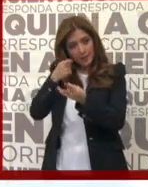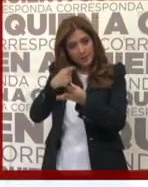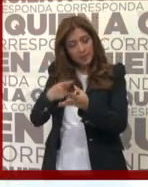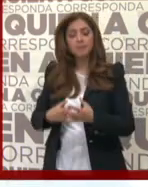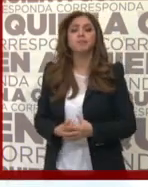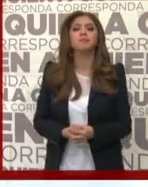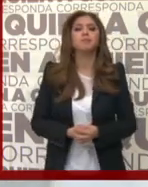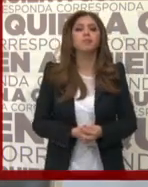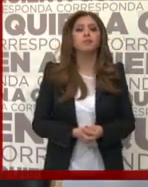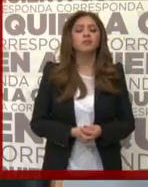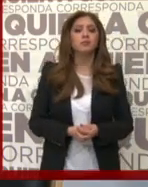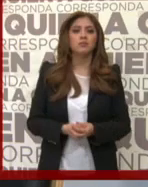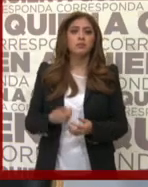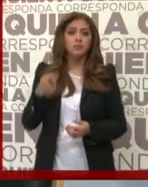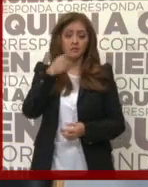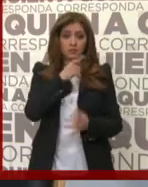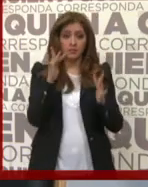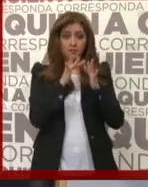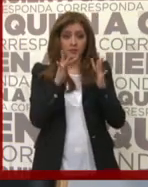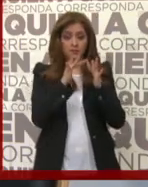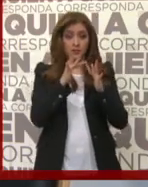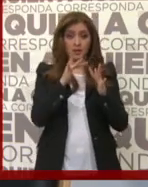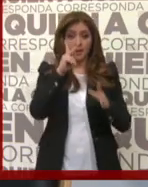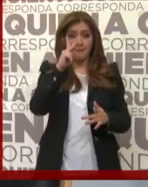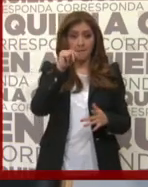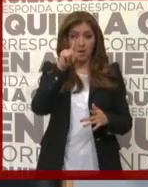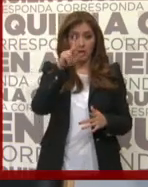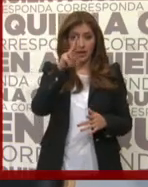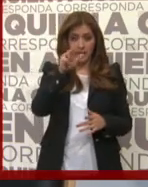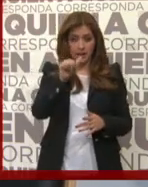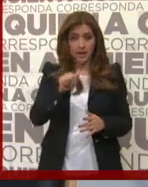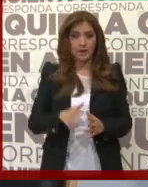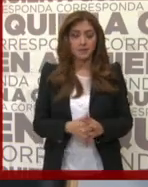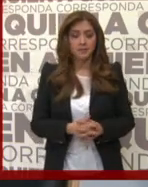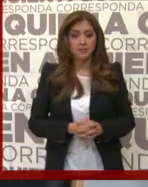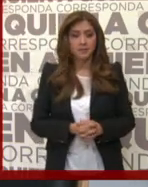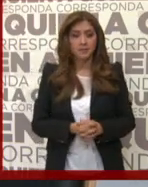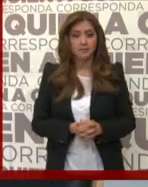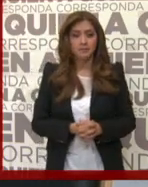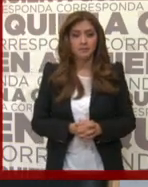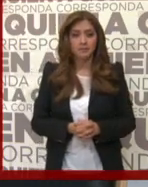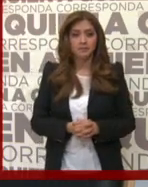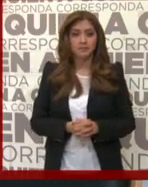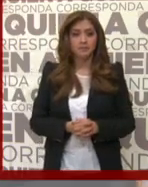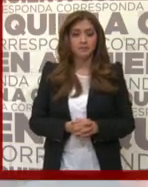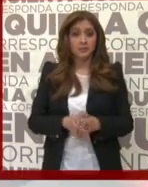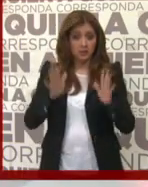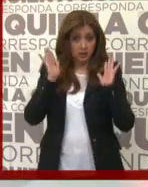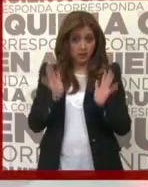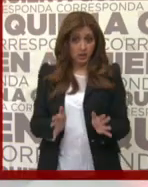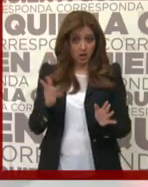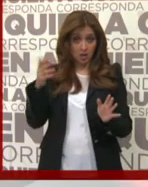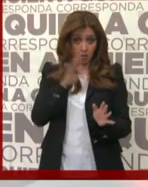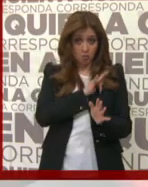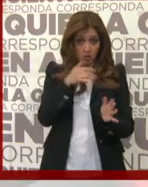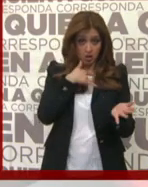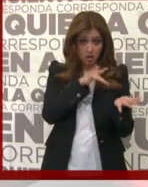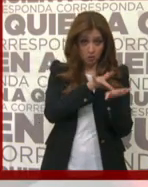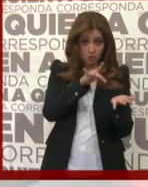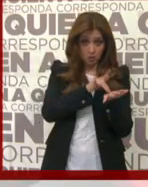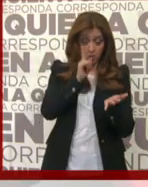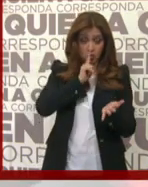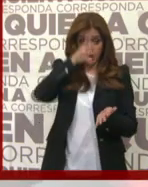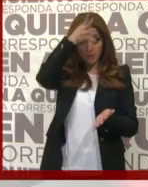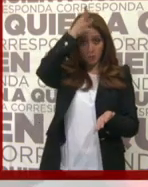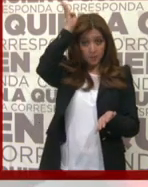buscando... Tengo a alguien de donación. Pau, ¿cómo va la búsqueda de esto? ¿Ya han localizado algo que podemos apoyar a la